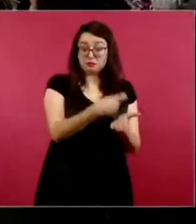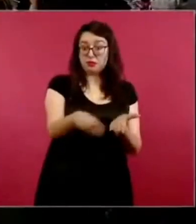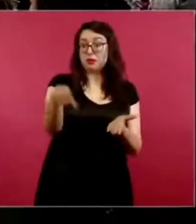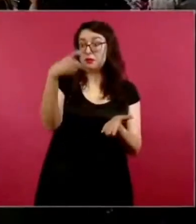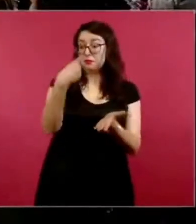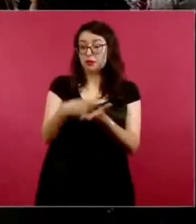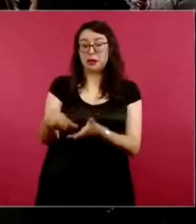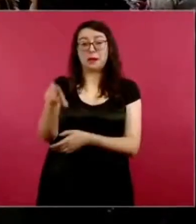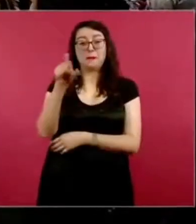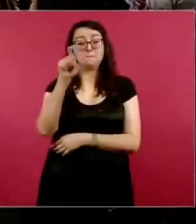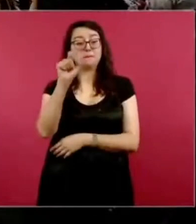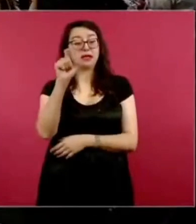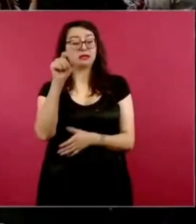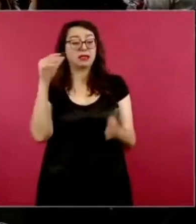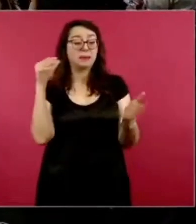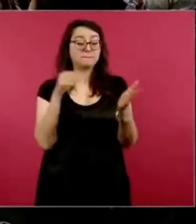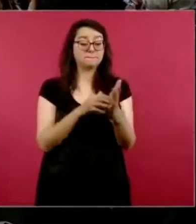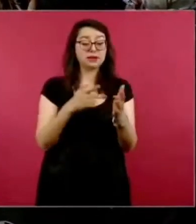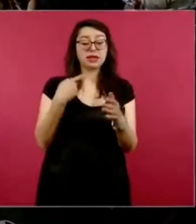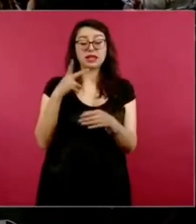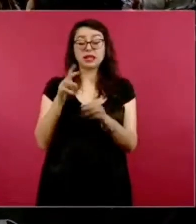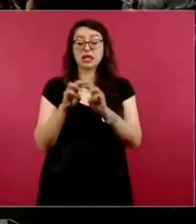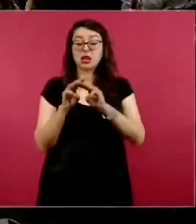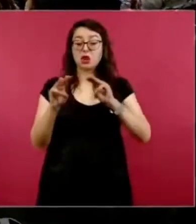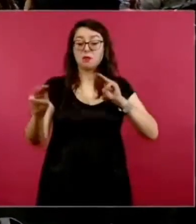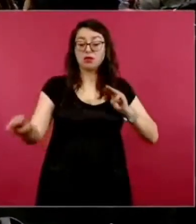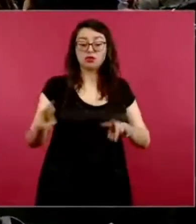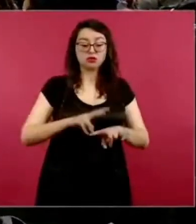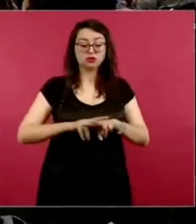como 20,000 kilómetros de vías férreas.